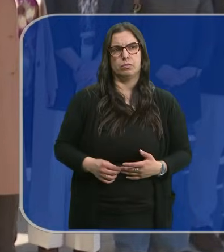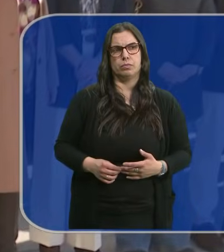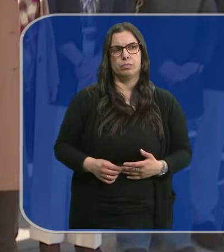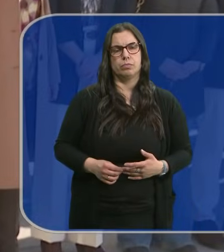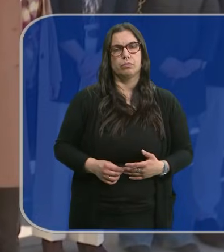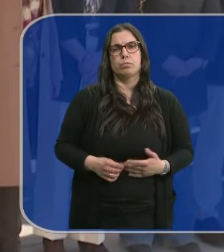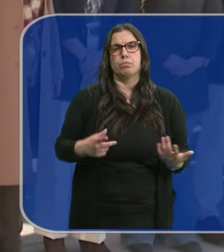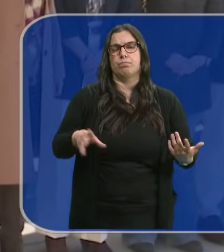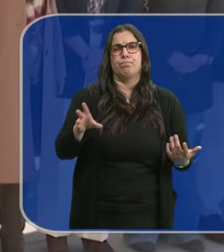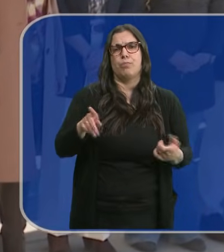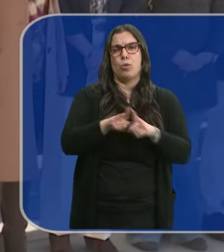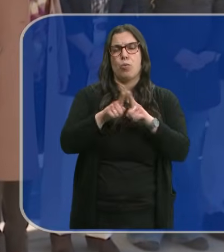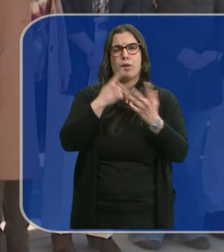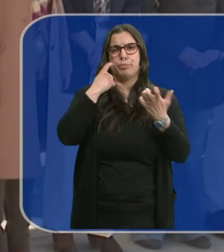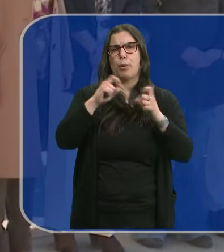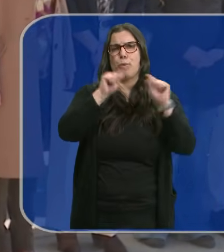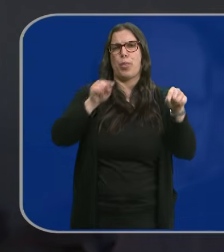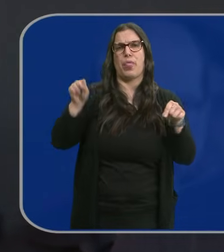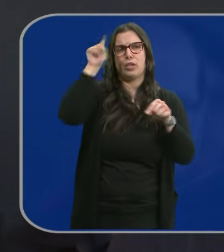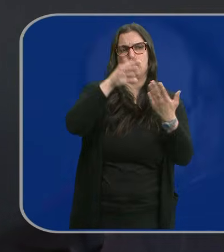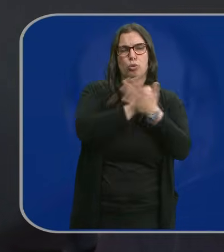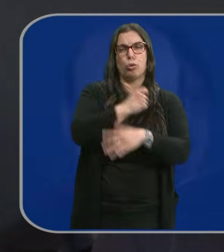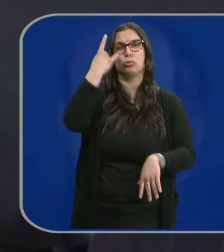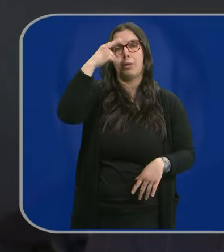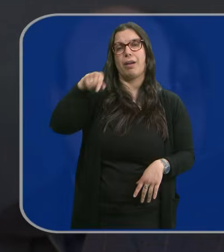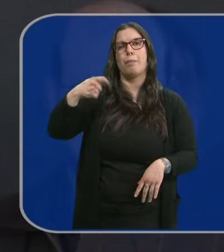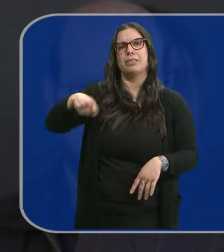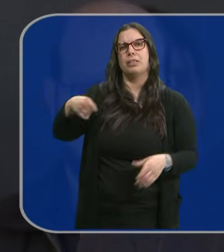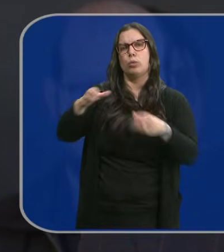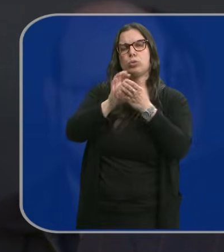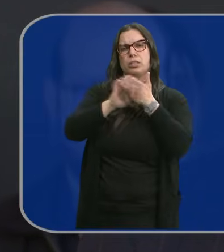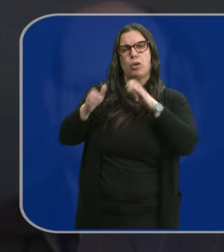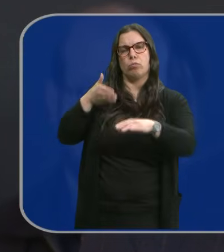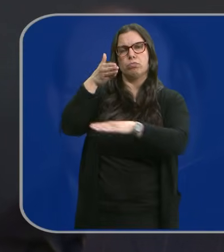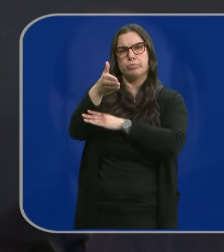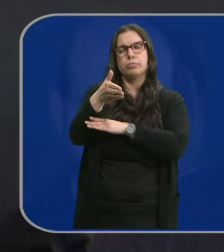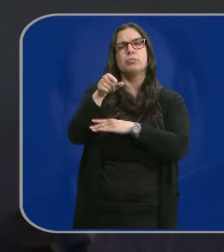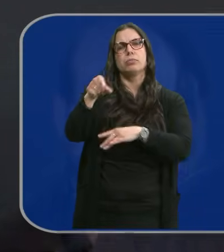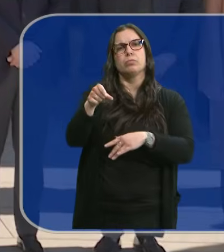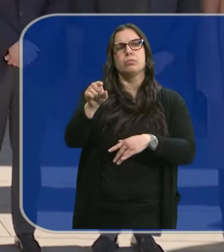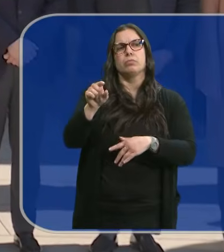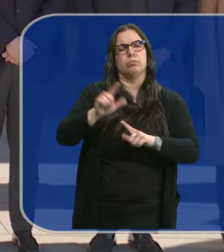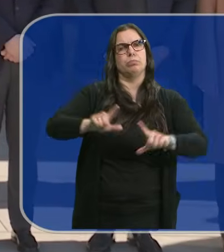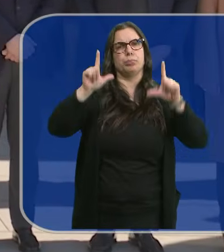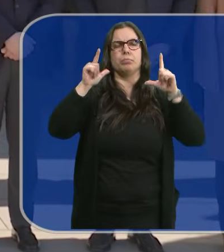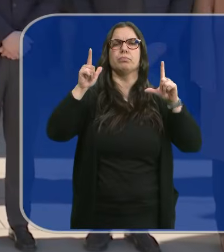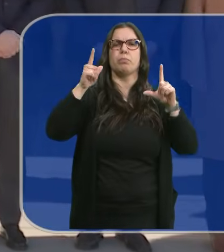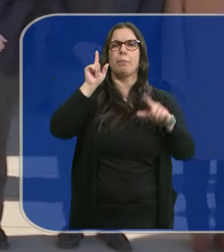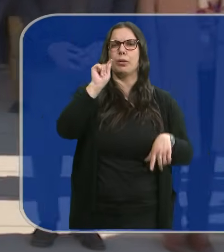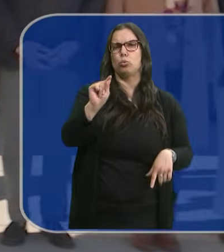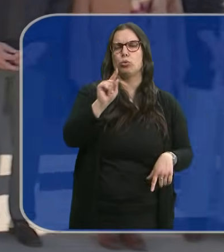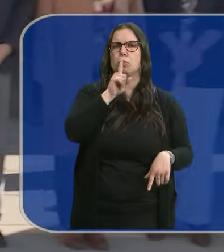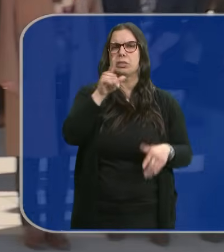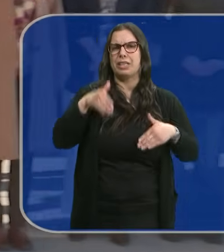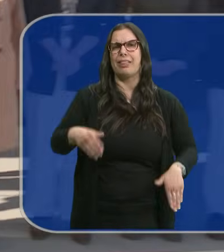Hoy señales de duelo en todas las provincias. En Salamanca, el presidente de la Junta de Castilla y León, Alfonso Fernández Mañueco, ha encabezado el minuto de silencio